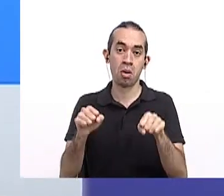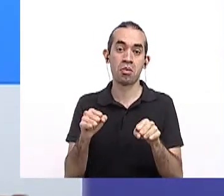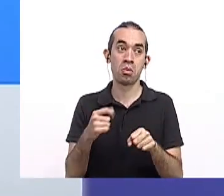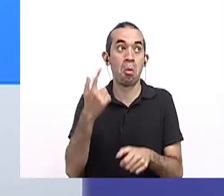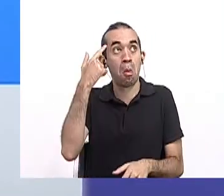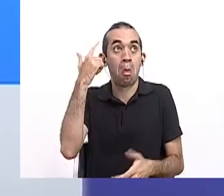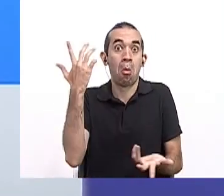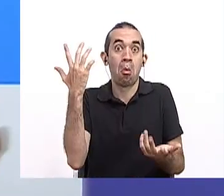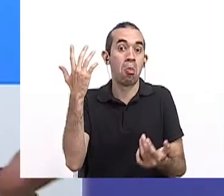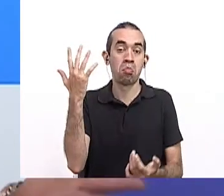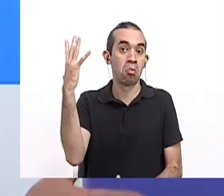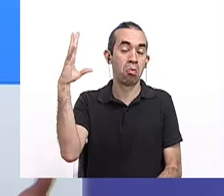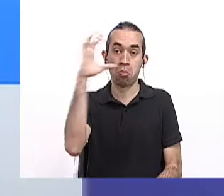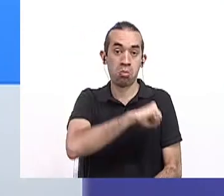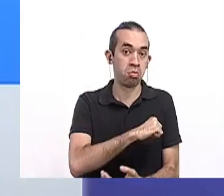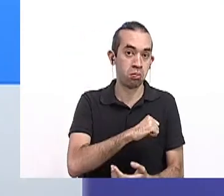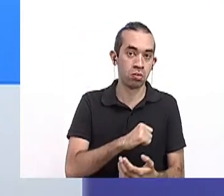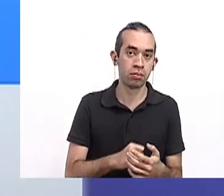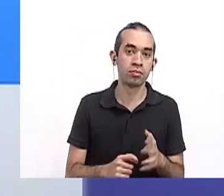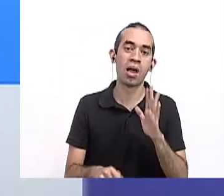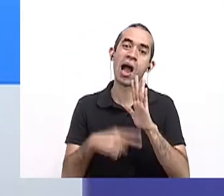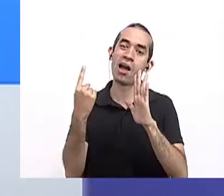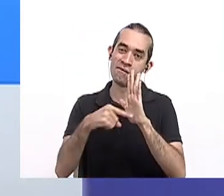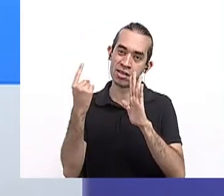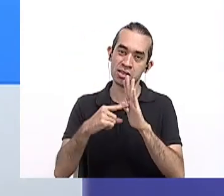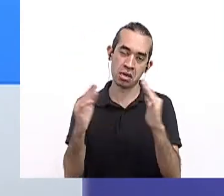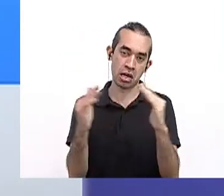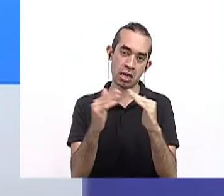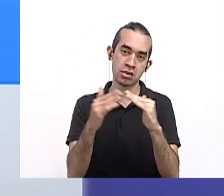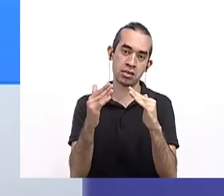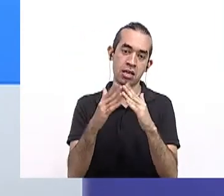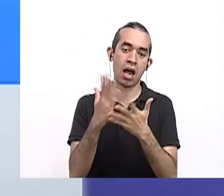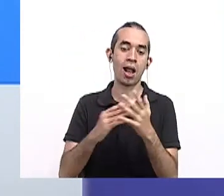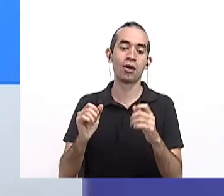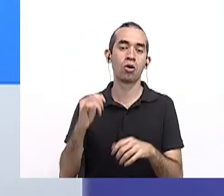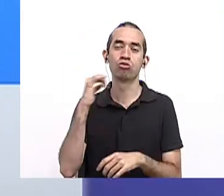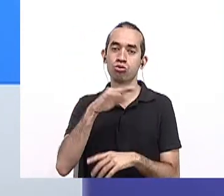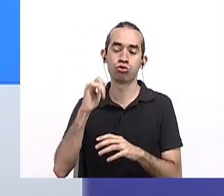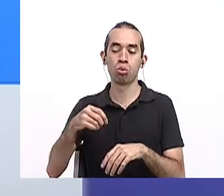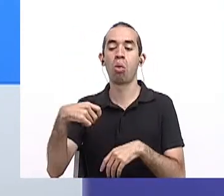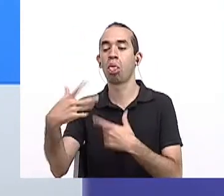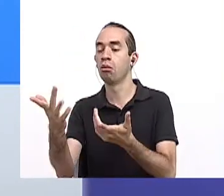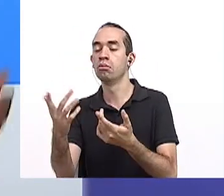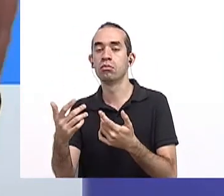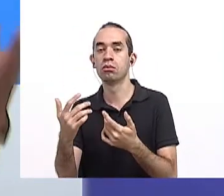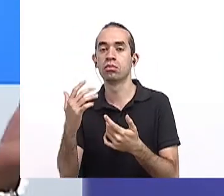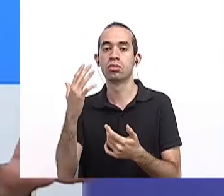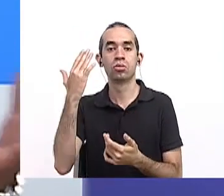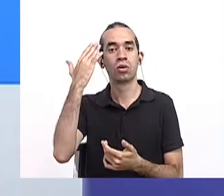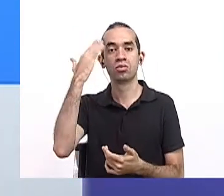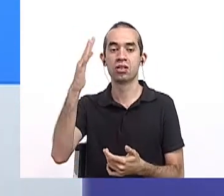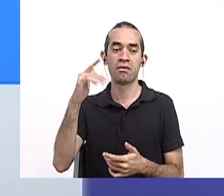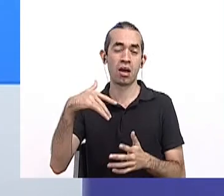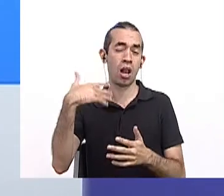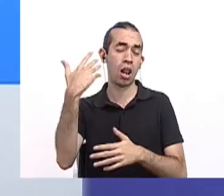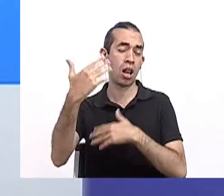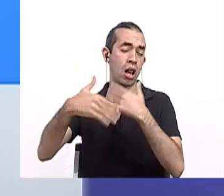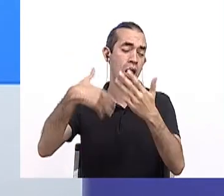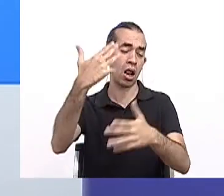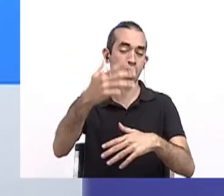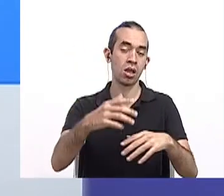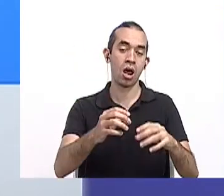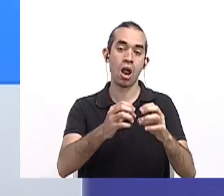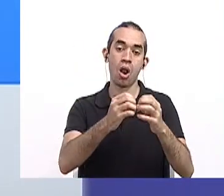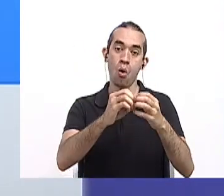porque a veces en nuestro hogar emitimos algún contaminante y no nos imaginamos que el océano va a absorber